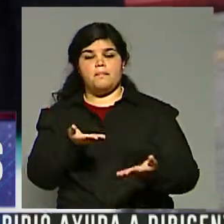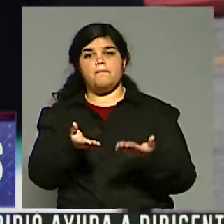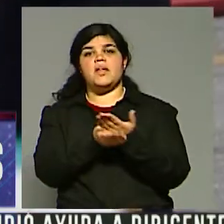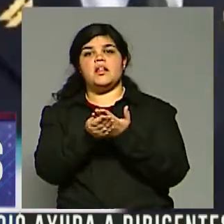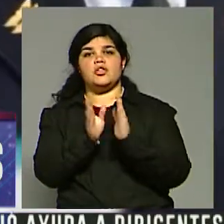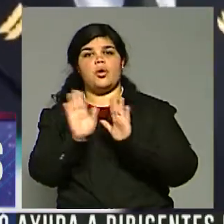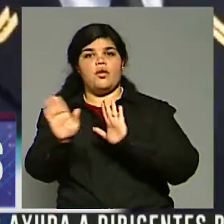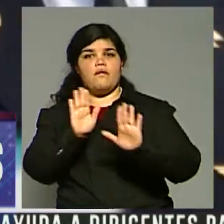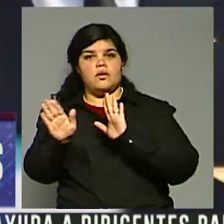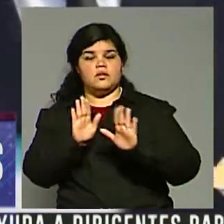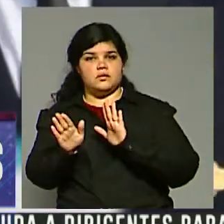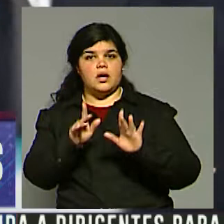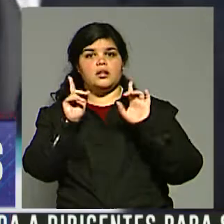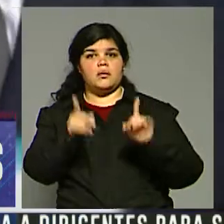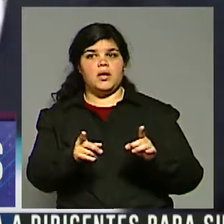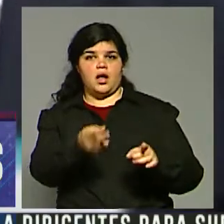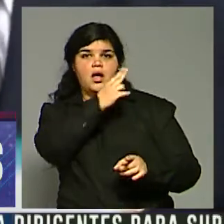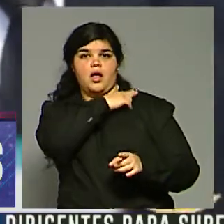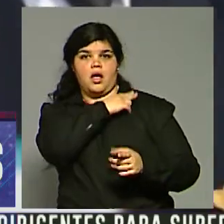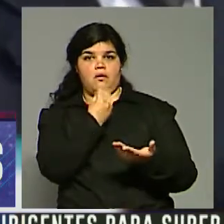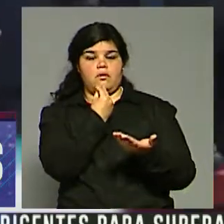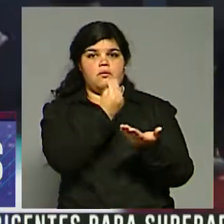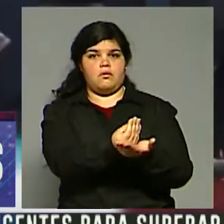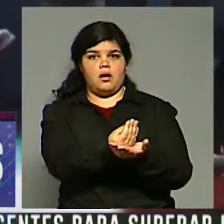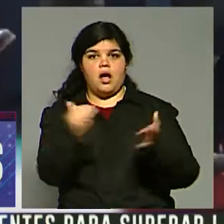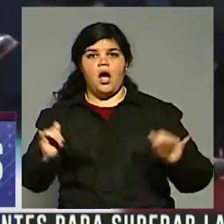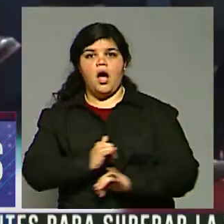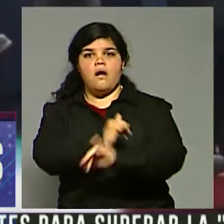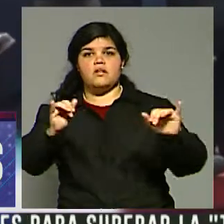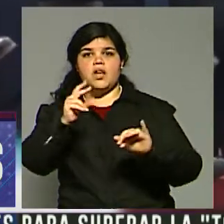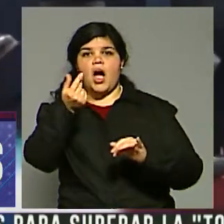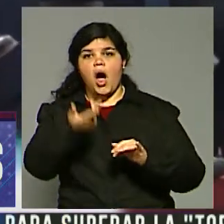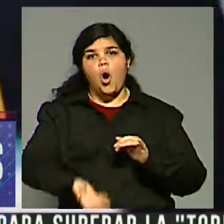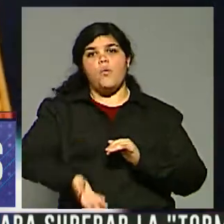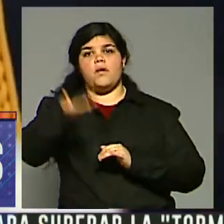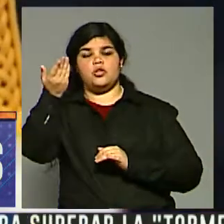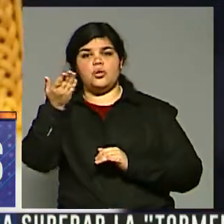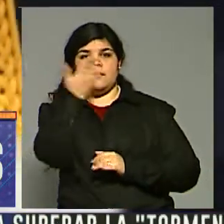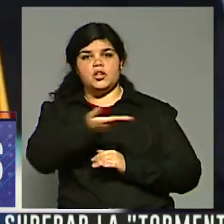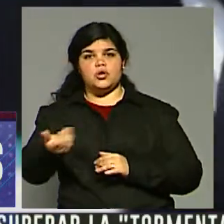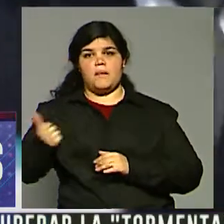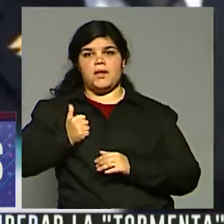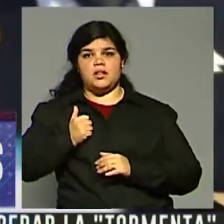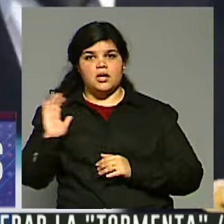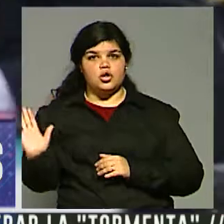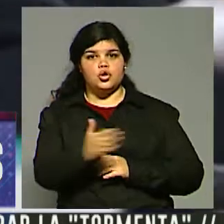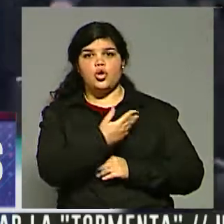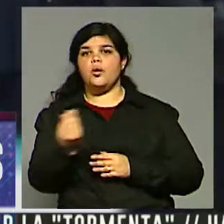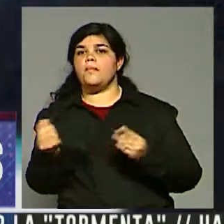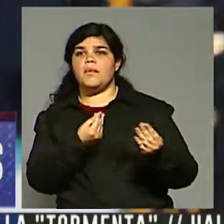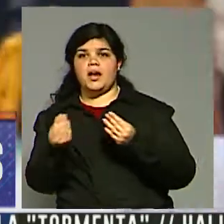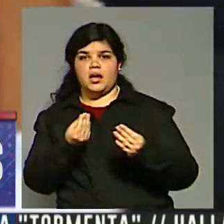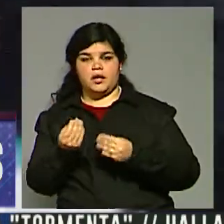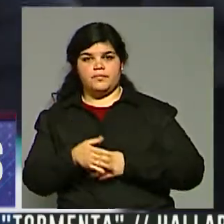y a los jefes de las Fuerzas Armadas para anunciar un aumento salarial para todo el personal militar con el objetivo de reducir la